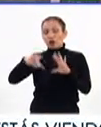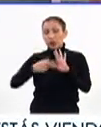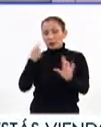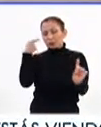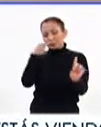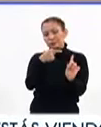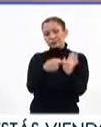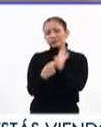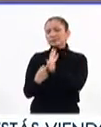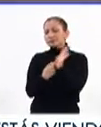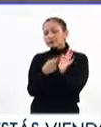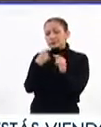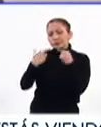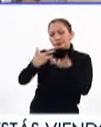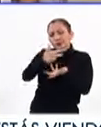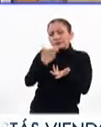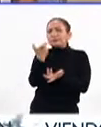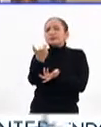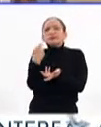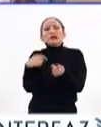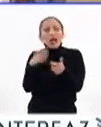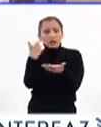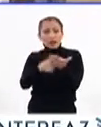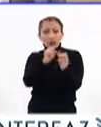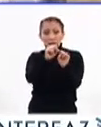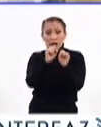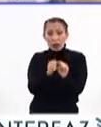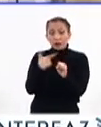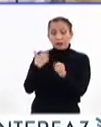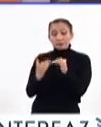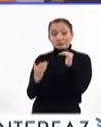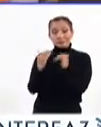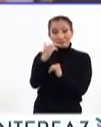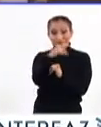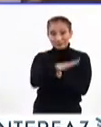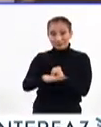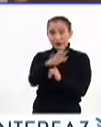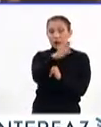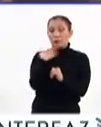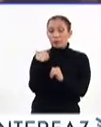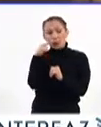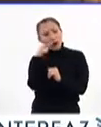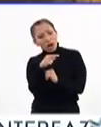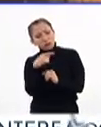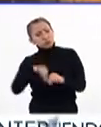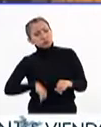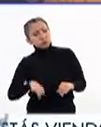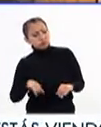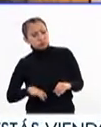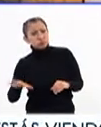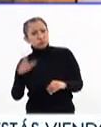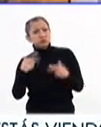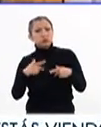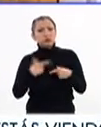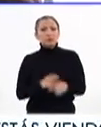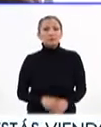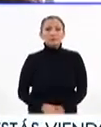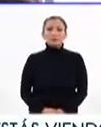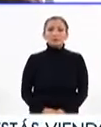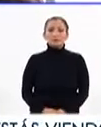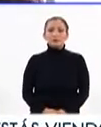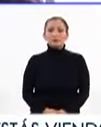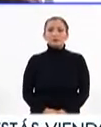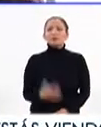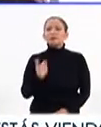el objetivo de llevar el debate económico a las aulas y posicionar esta disciplina como un punto de interés en la sociedad. Y